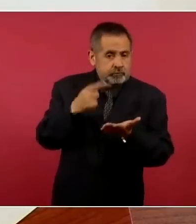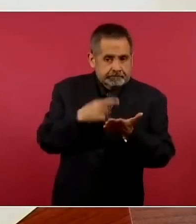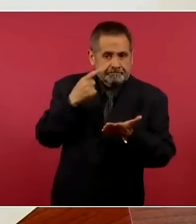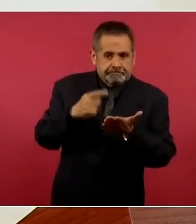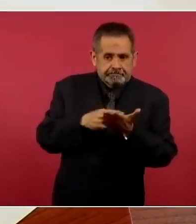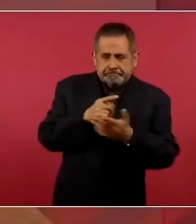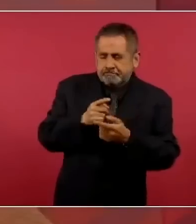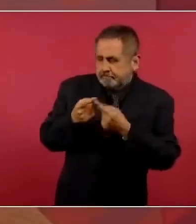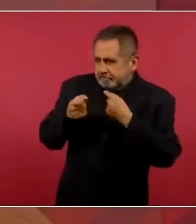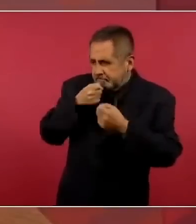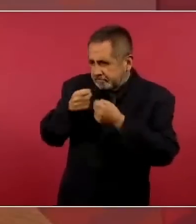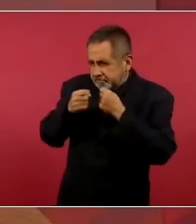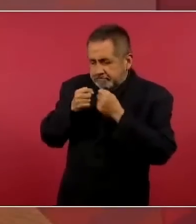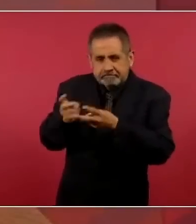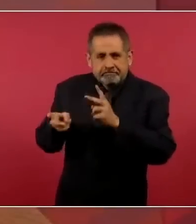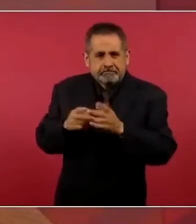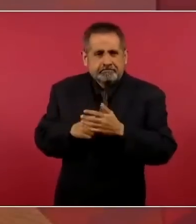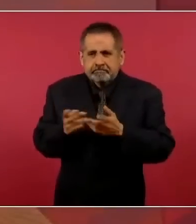y si revisan esa encuesta,